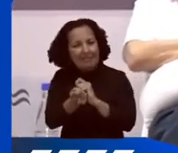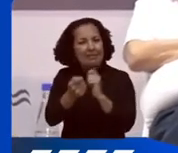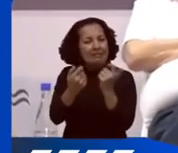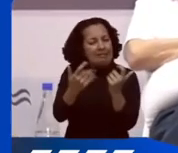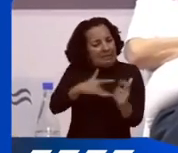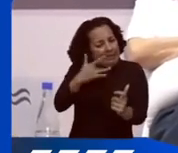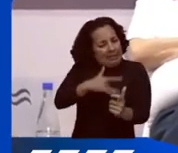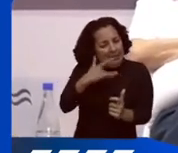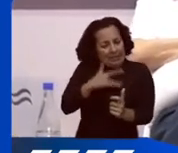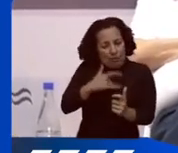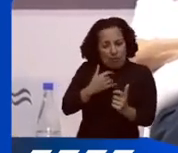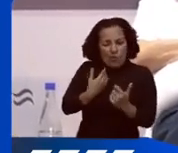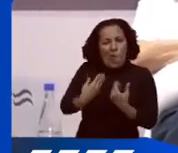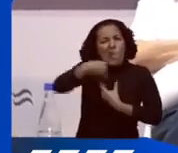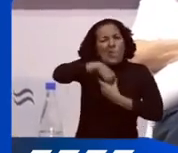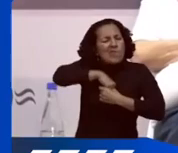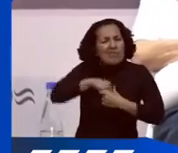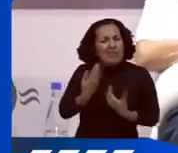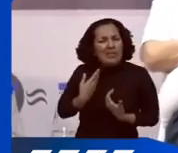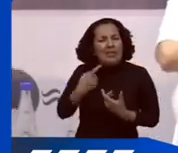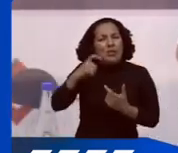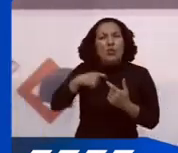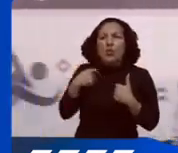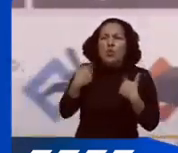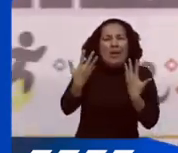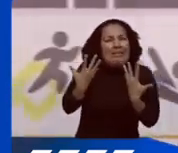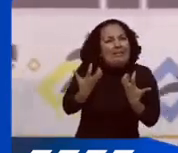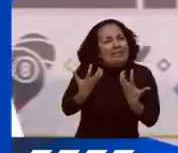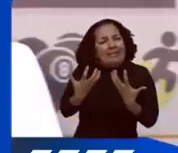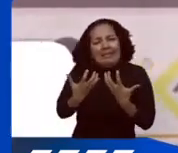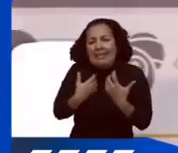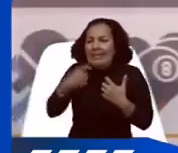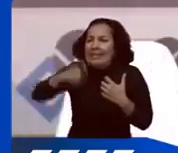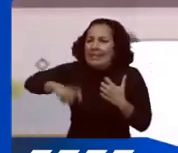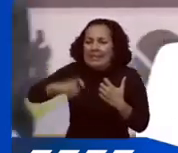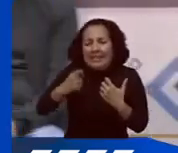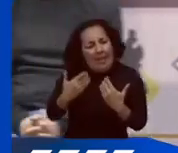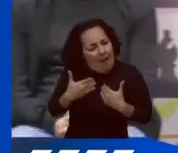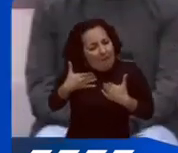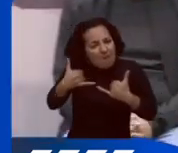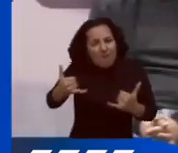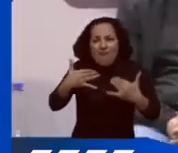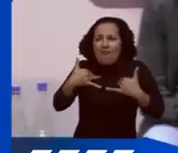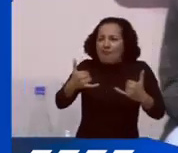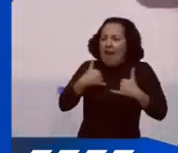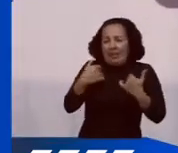Que en el fondo los seres humanos lo que hacemos es una búsqueda permanente, inacabada de la felicidad.